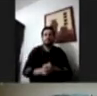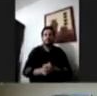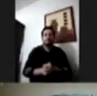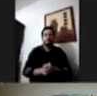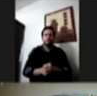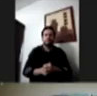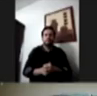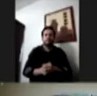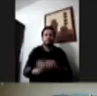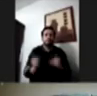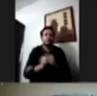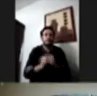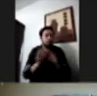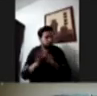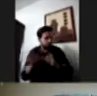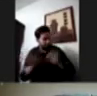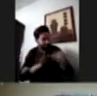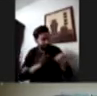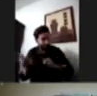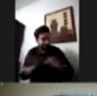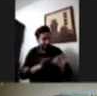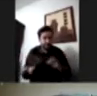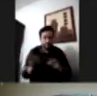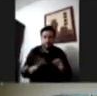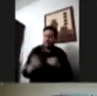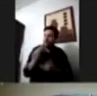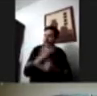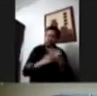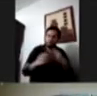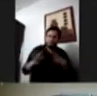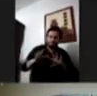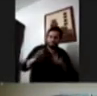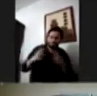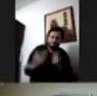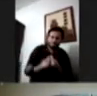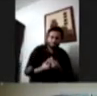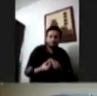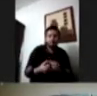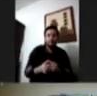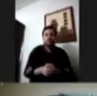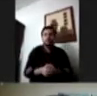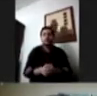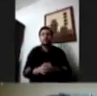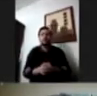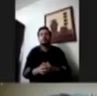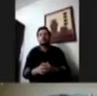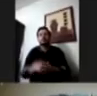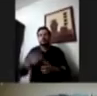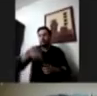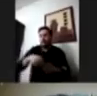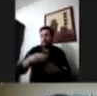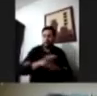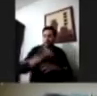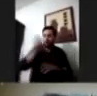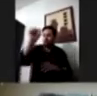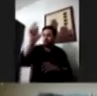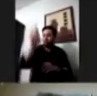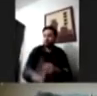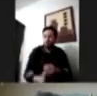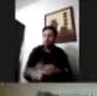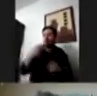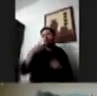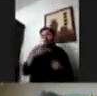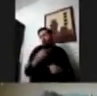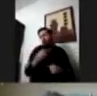cocina, vendemos carne y recogemos basura. Aquí en el futuro es como ya nuestra casa, pues aquí pasamos más tiempo que en